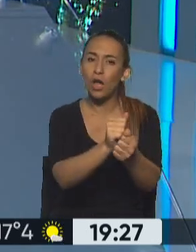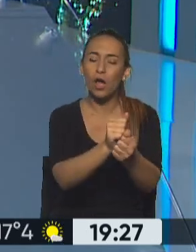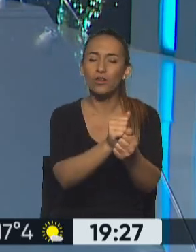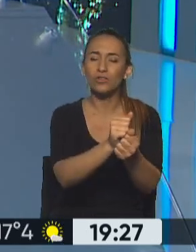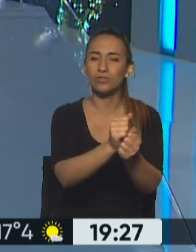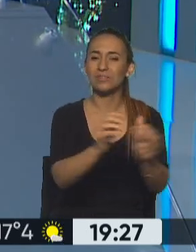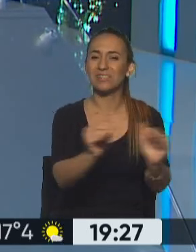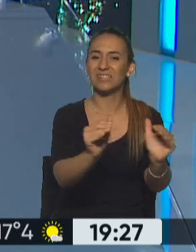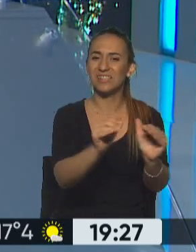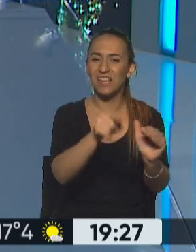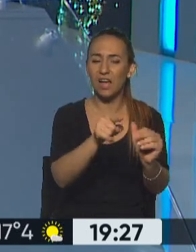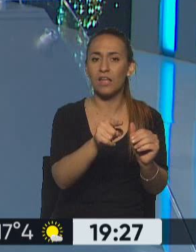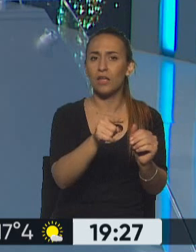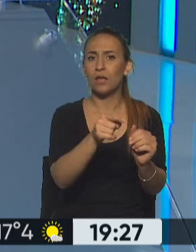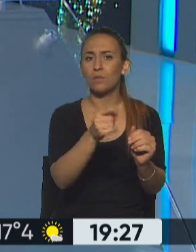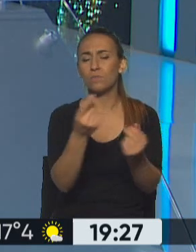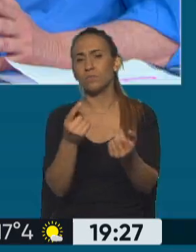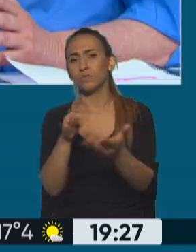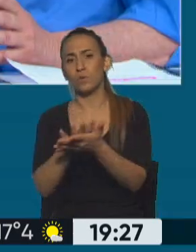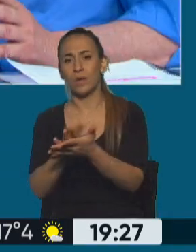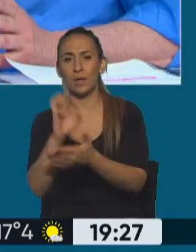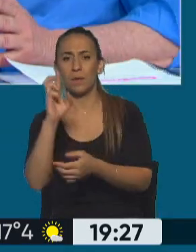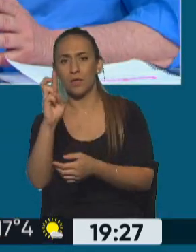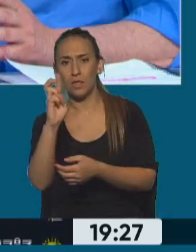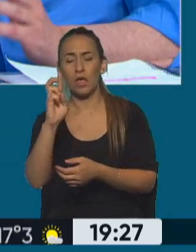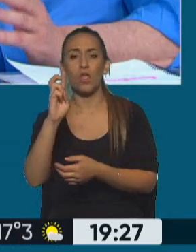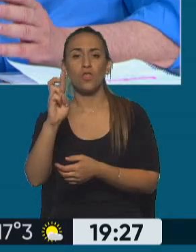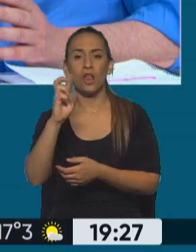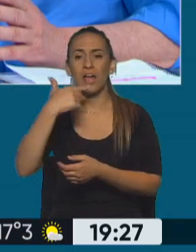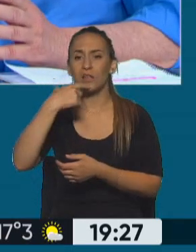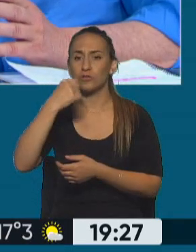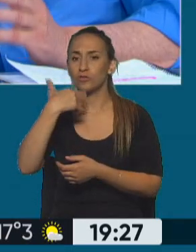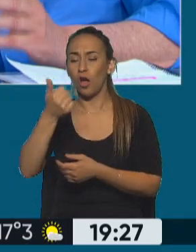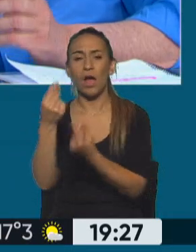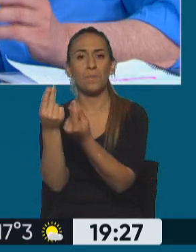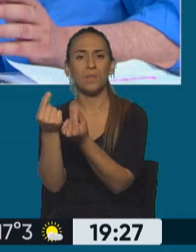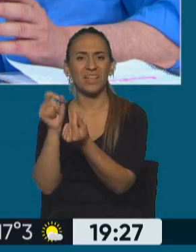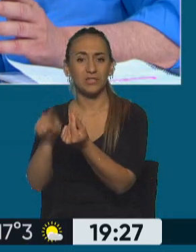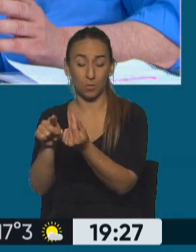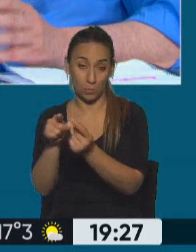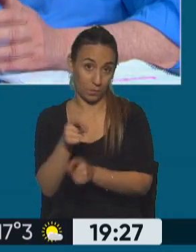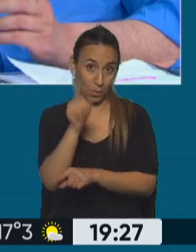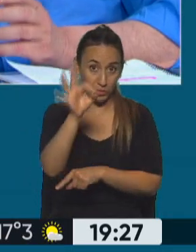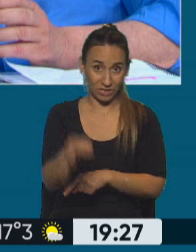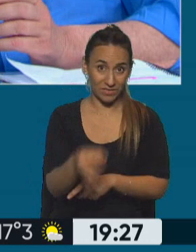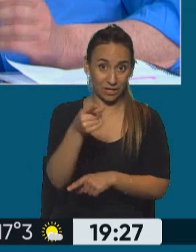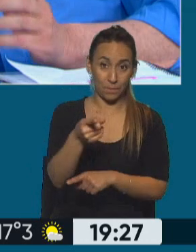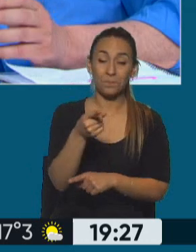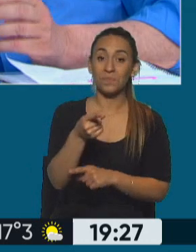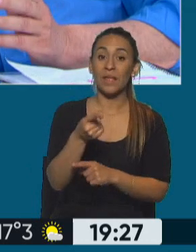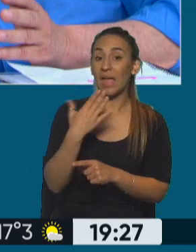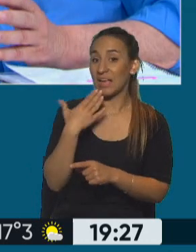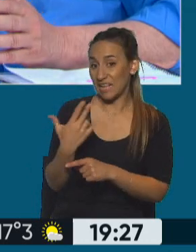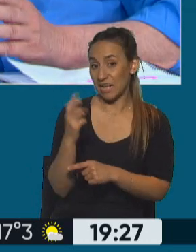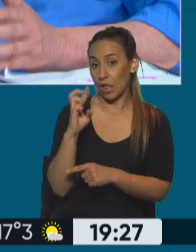soja y esas cosas Bueno lo que hay ahí de novedad con respecto al Dólar soja es que vos sabes que el dólar soja incrementó la